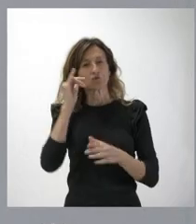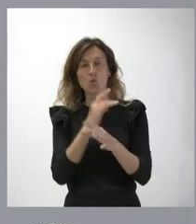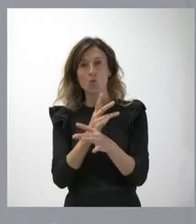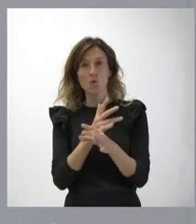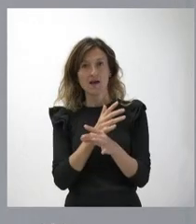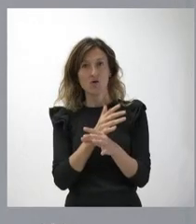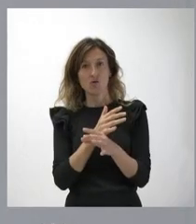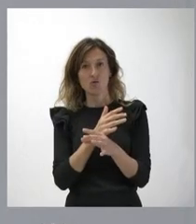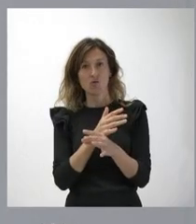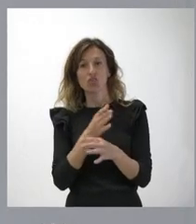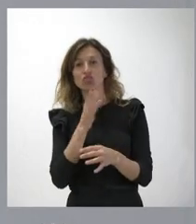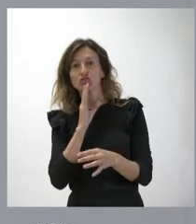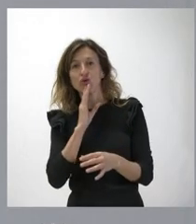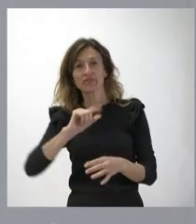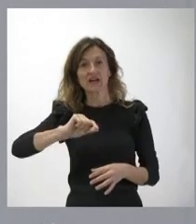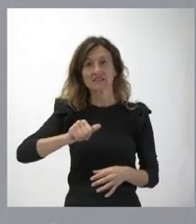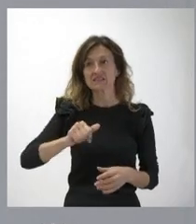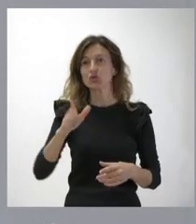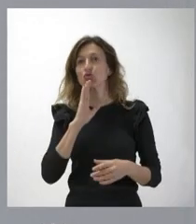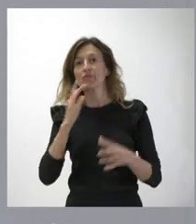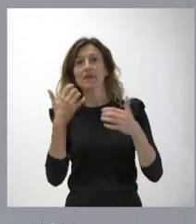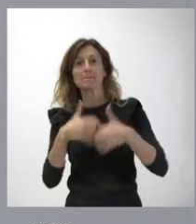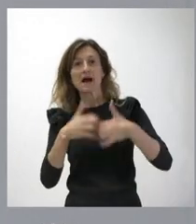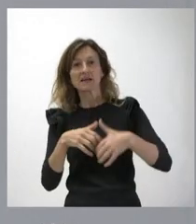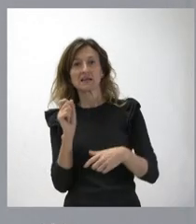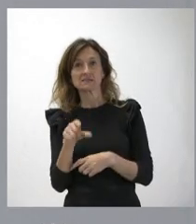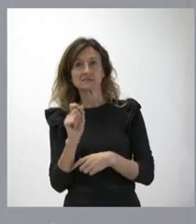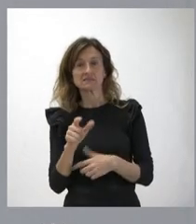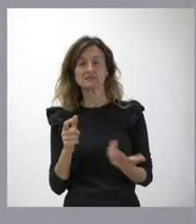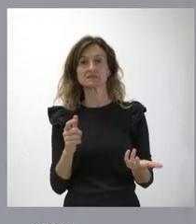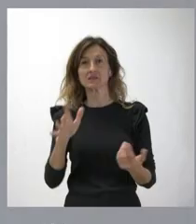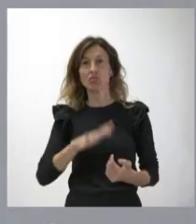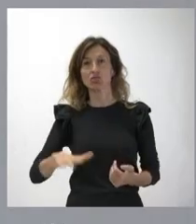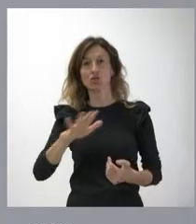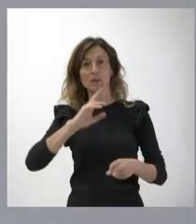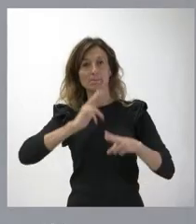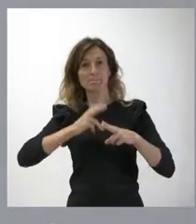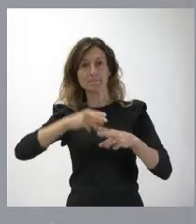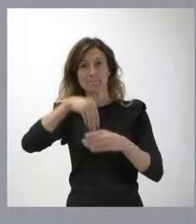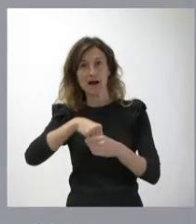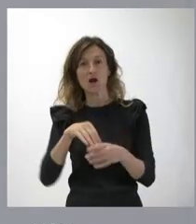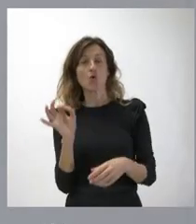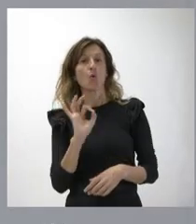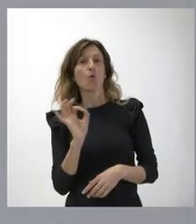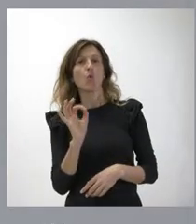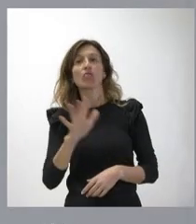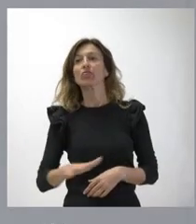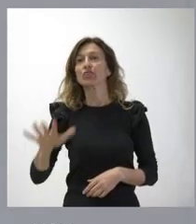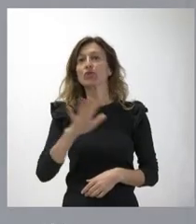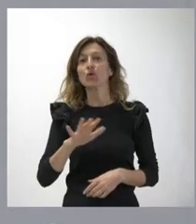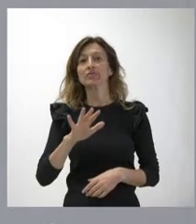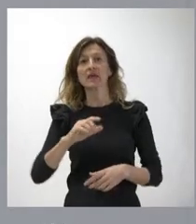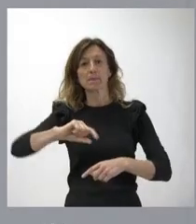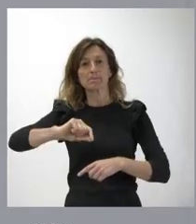riesgo de dónde están los casinos Dónde están las máquinas tragaperras en los bares o donde están los bingos